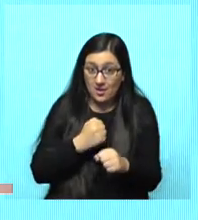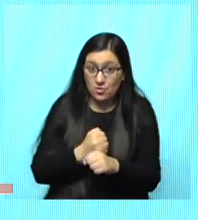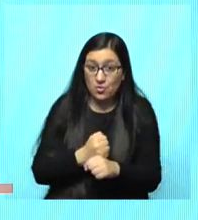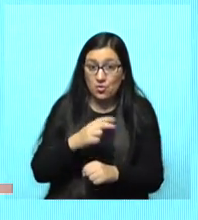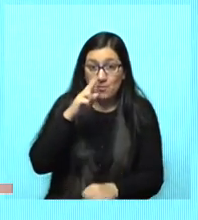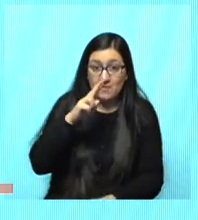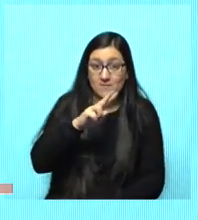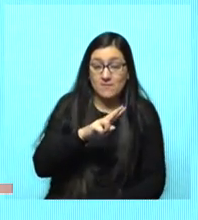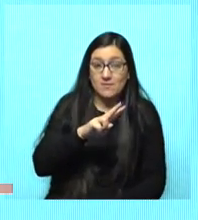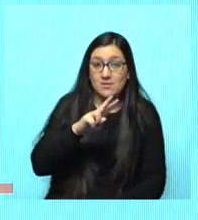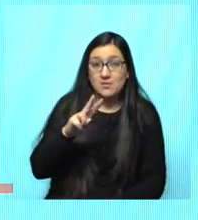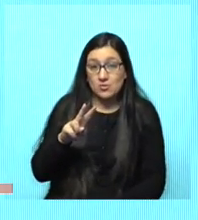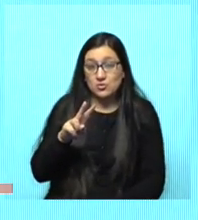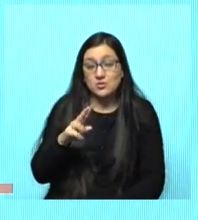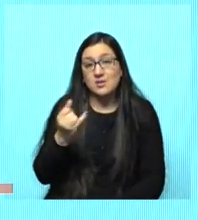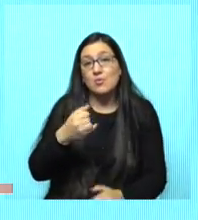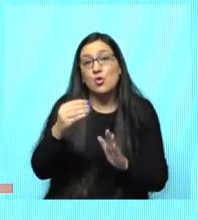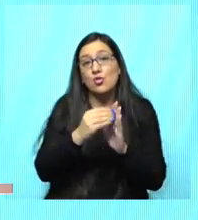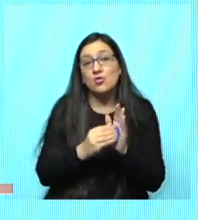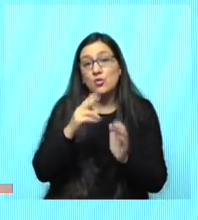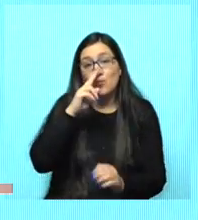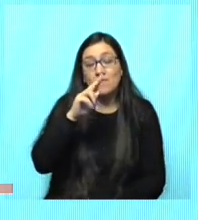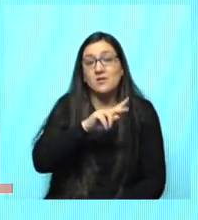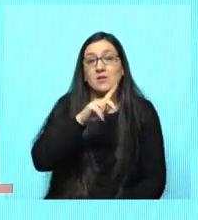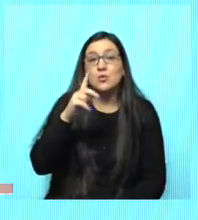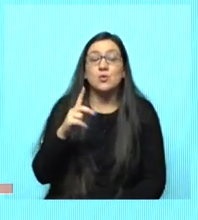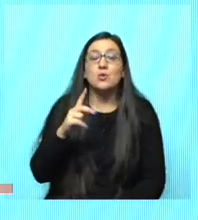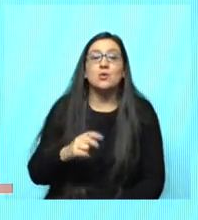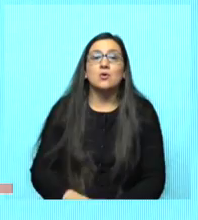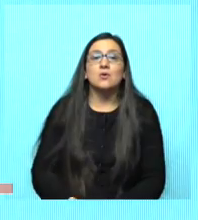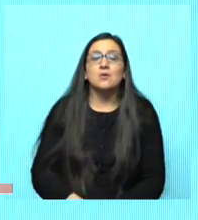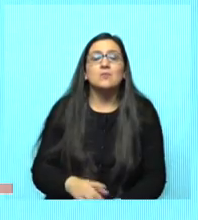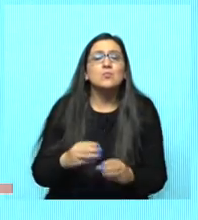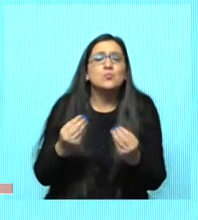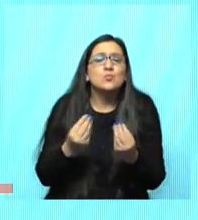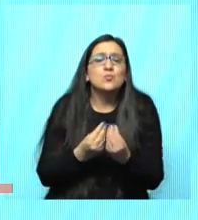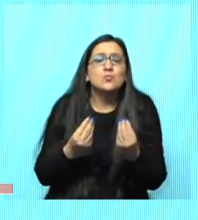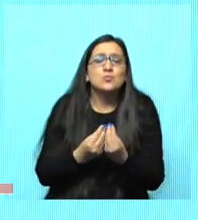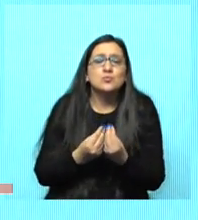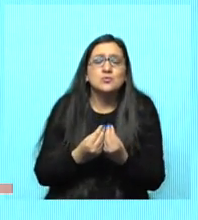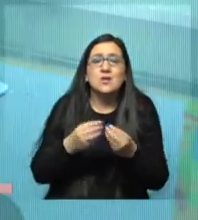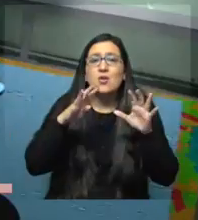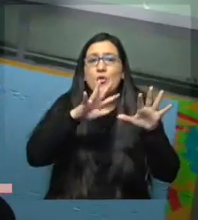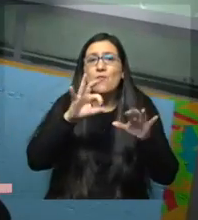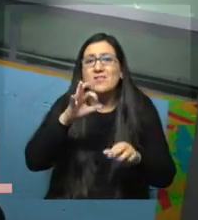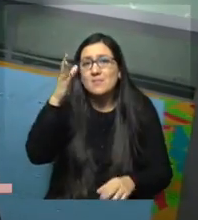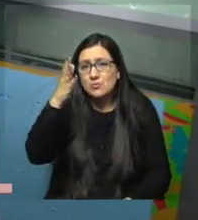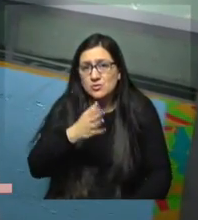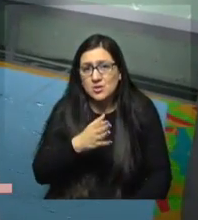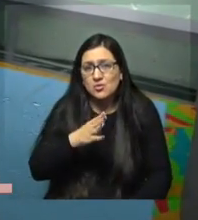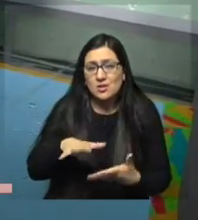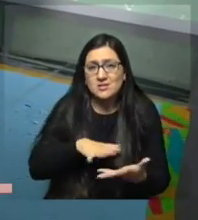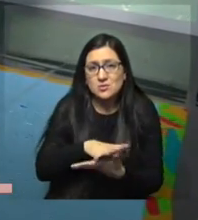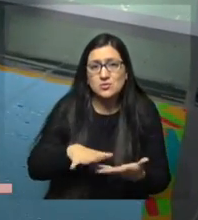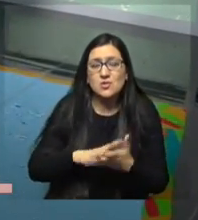con los datos del 2021, fueron 4.911 situaciones de violencia, son la mayoría, el 90% dentro del núcleo familiar.